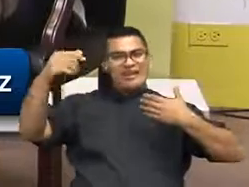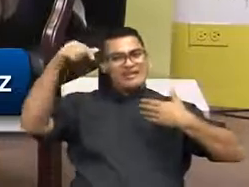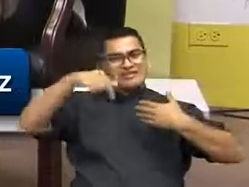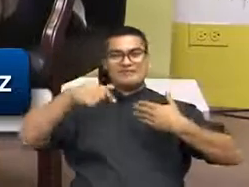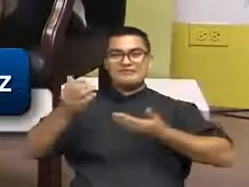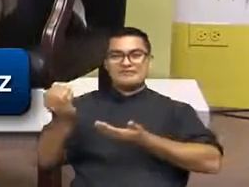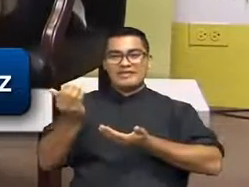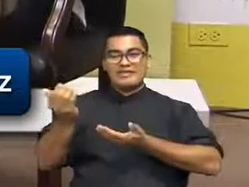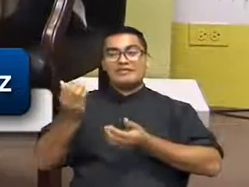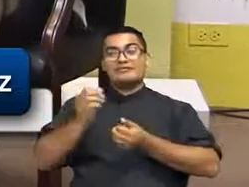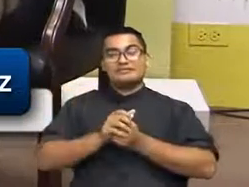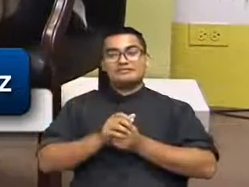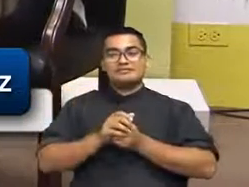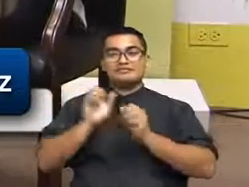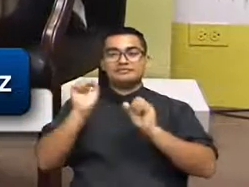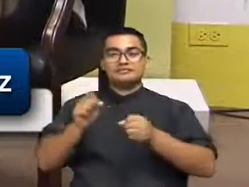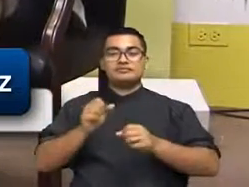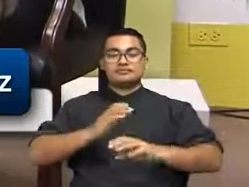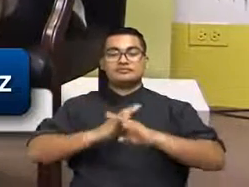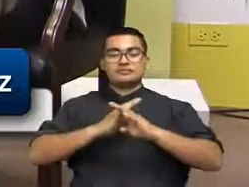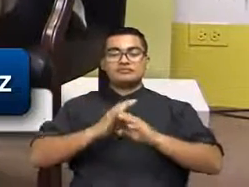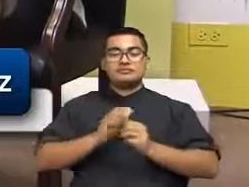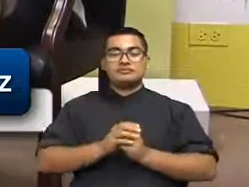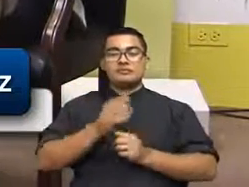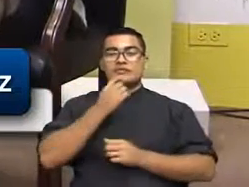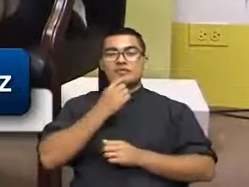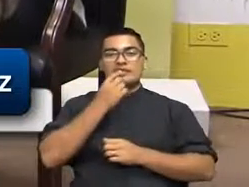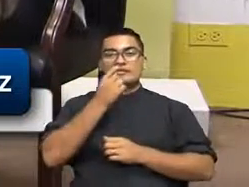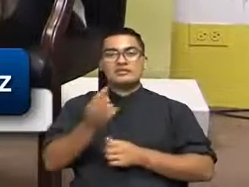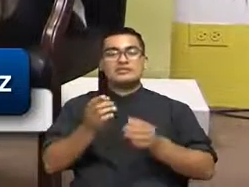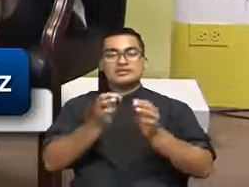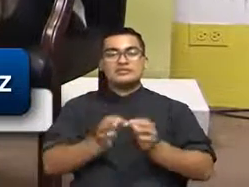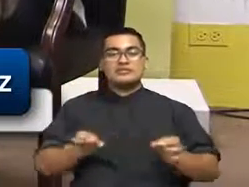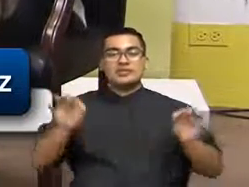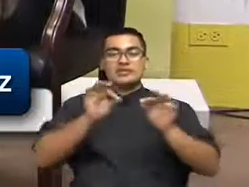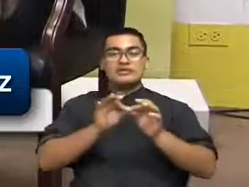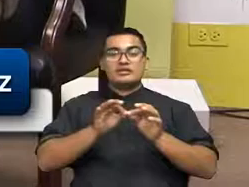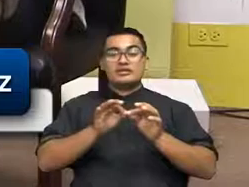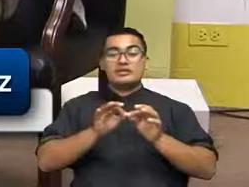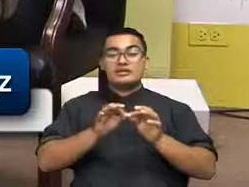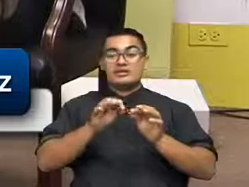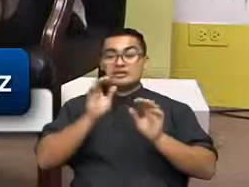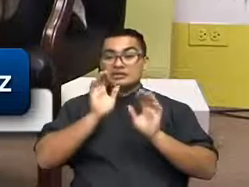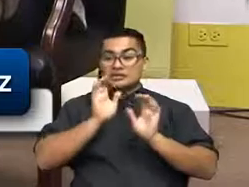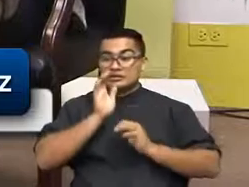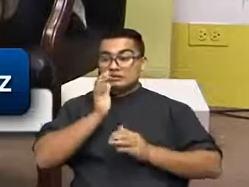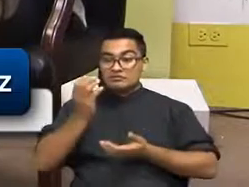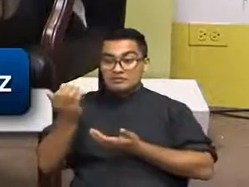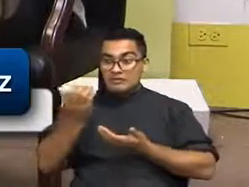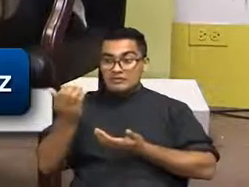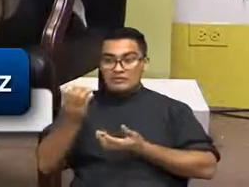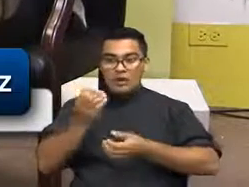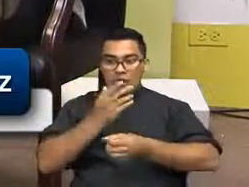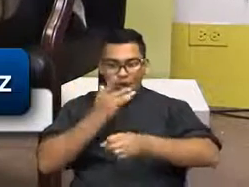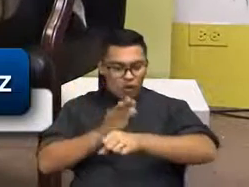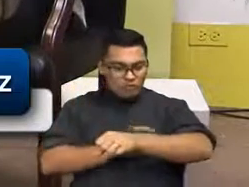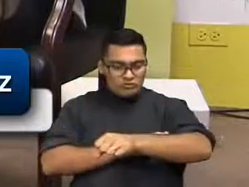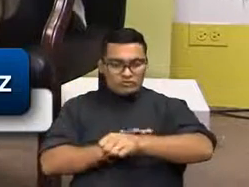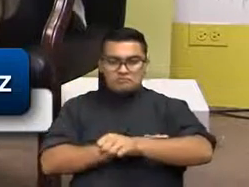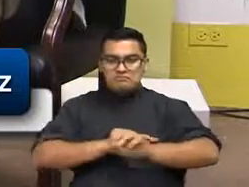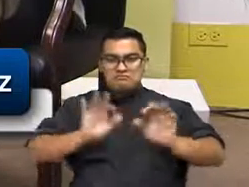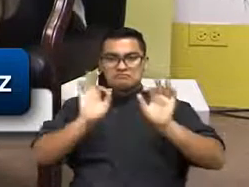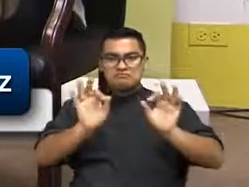lesiones oculares, lesiones genitales. Entonces, bajo esa lamparita nosotros los mantenemos hasta que ellos llegan a tener niveles de bilirrubina que